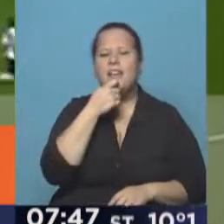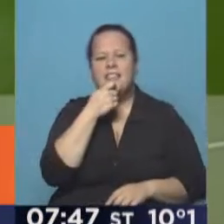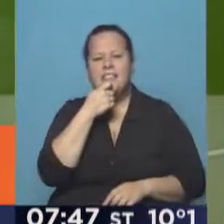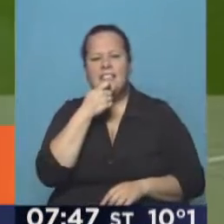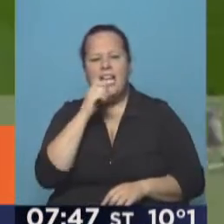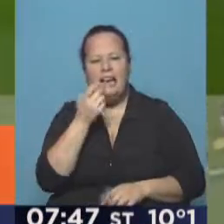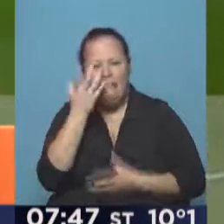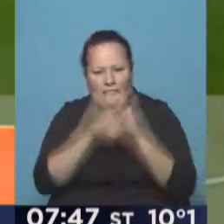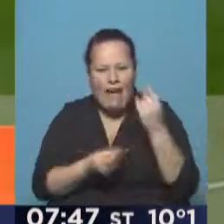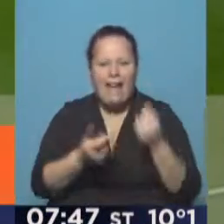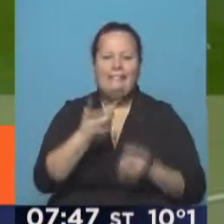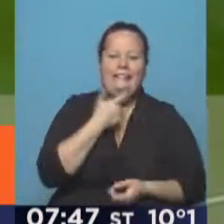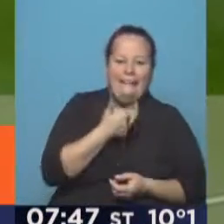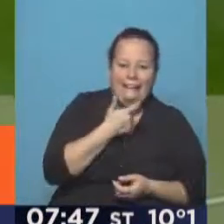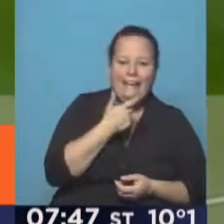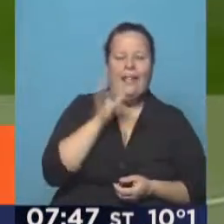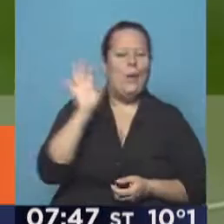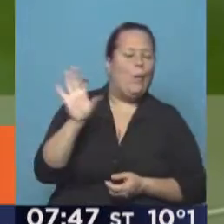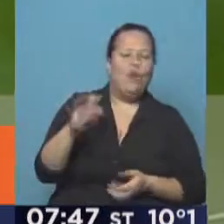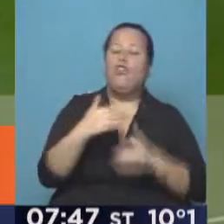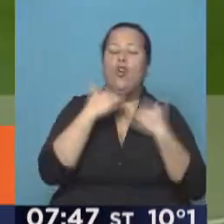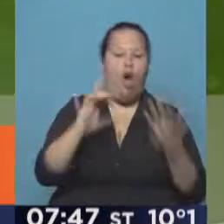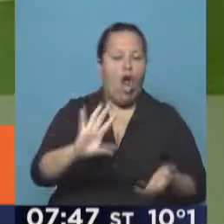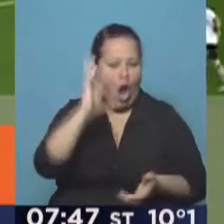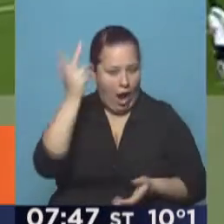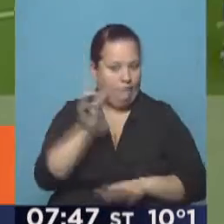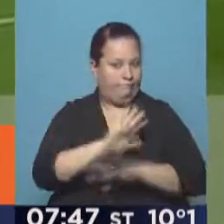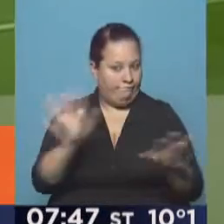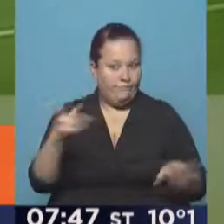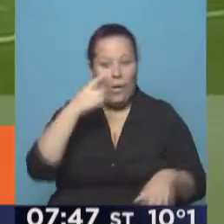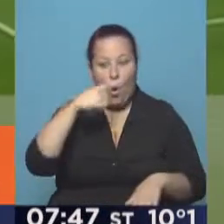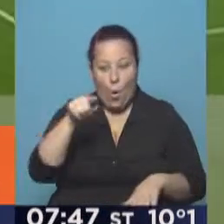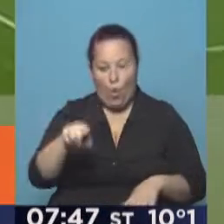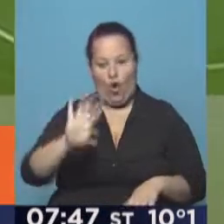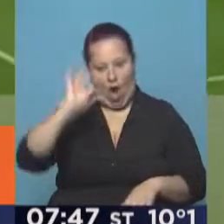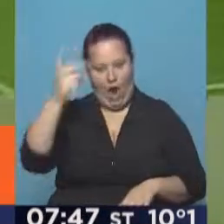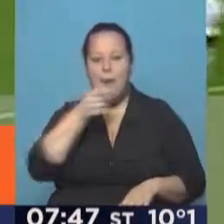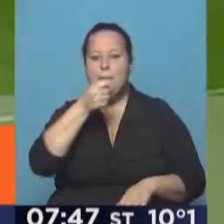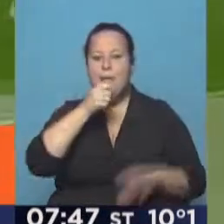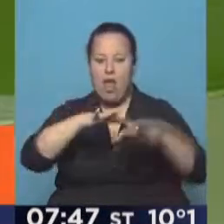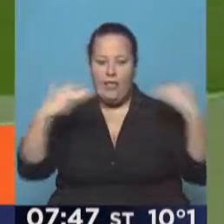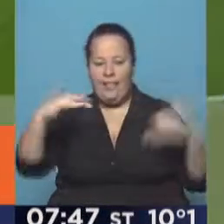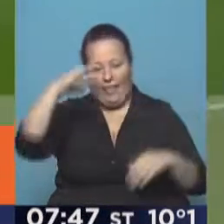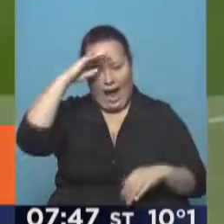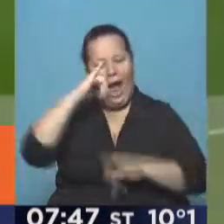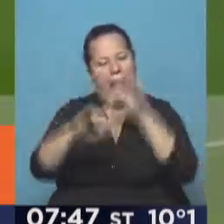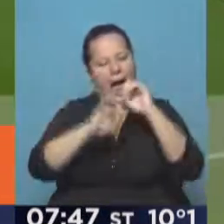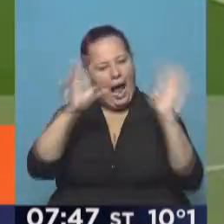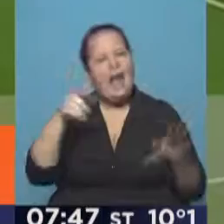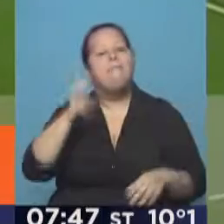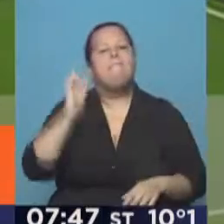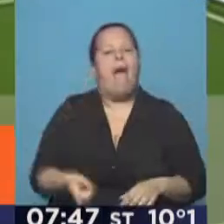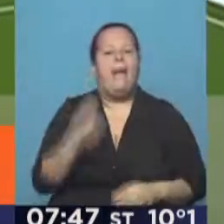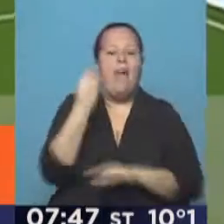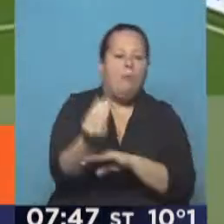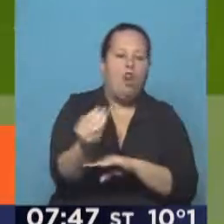un chascarrillo, si se estaba riendo, si lo estaba cargando o si estaba enojado. Bueno, fue este último y en conferencia de prensa el propio Gallardo iba a aclarar que él decide cuándo